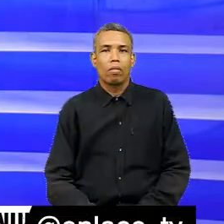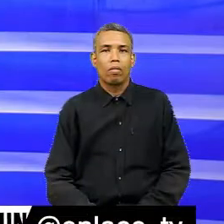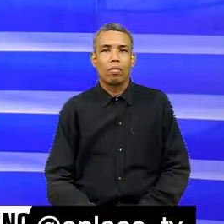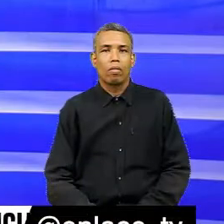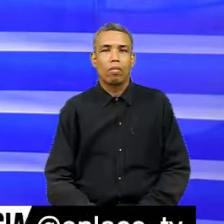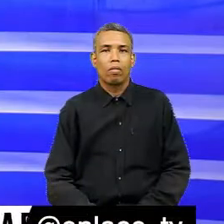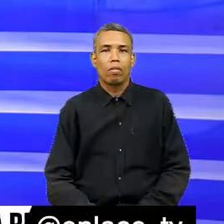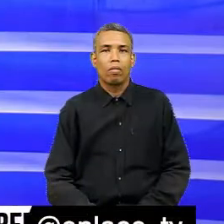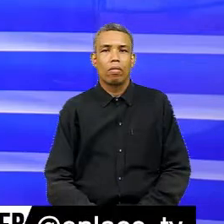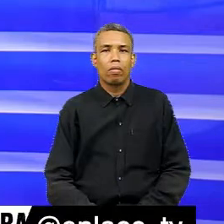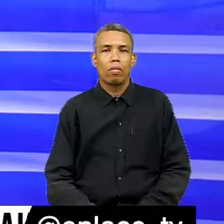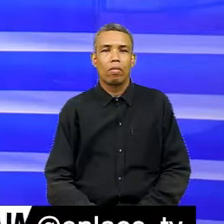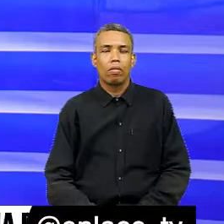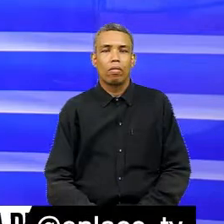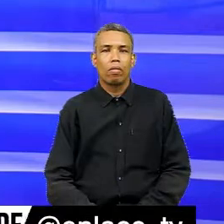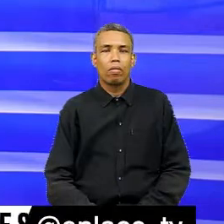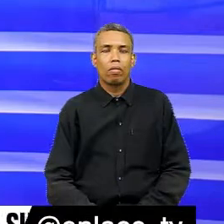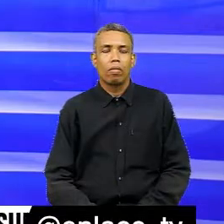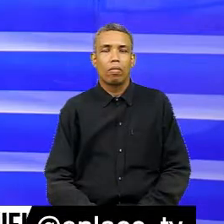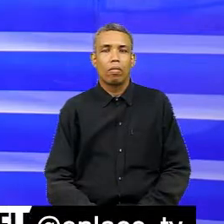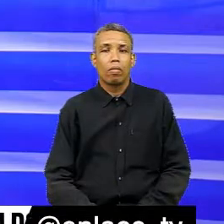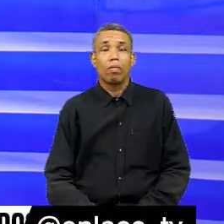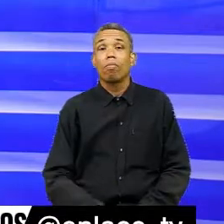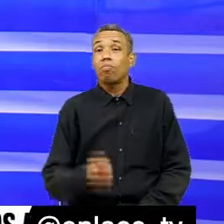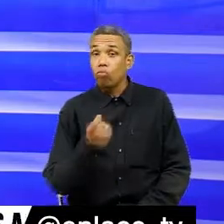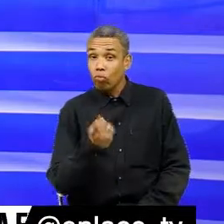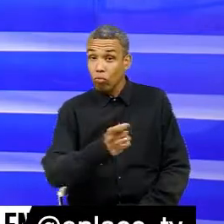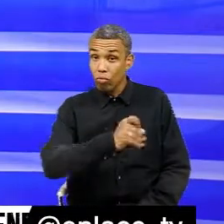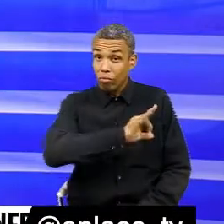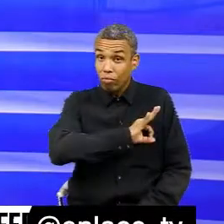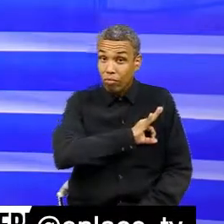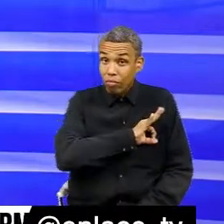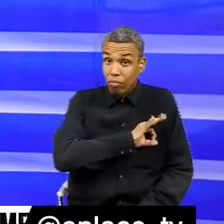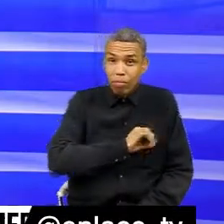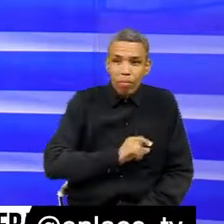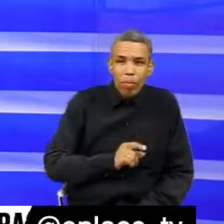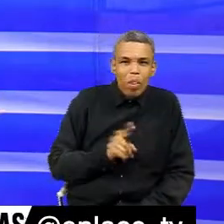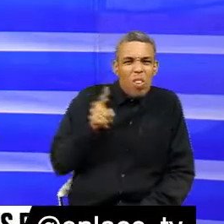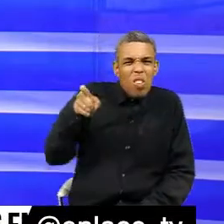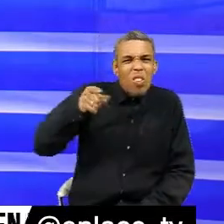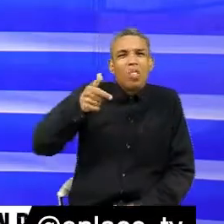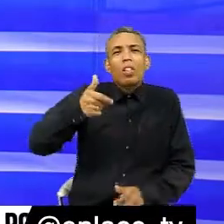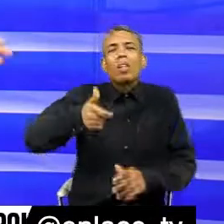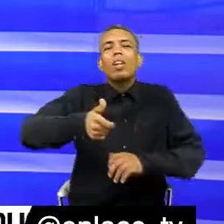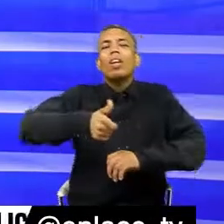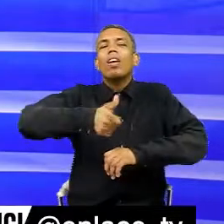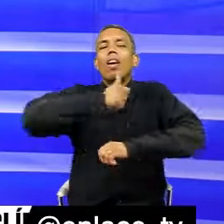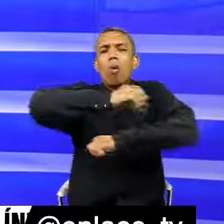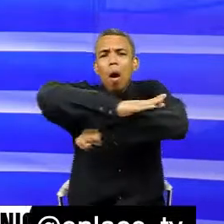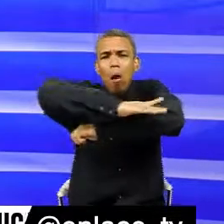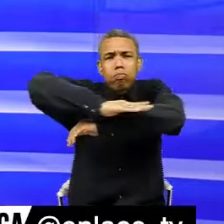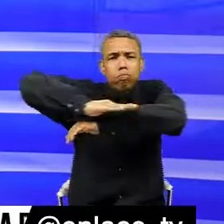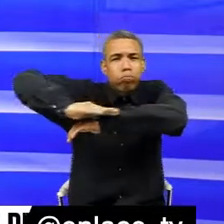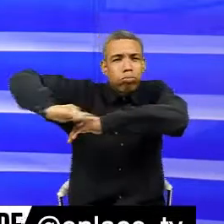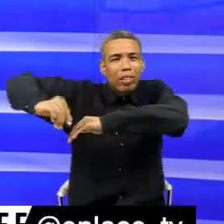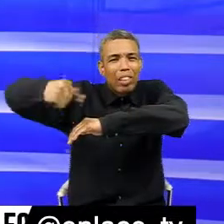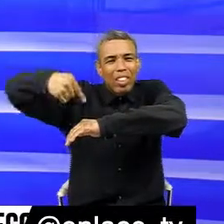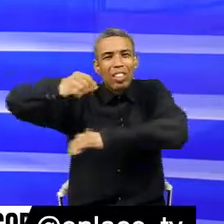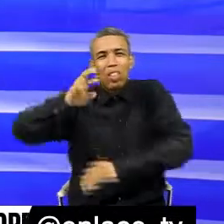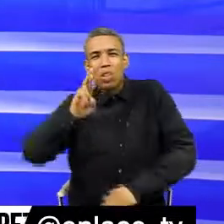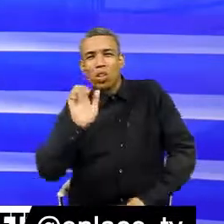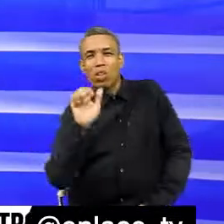Les cuento que este sábado en el sector de La Rampa se llevará a cabo el séptimo festival del Sancocho Levanta Muertos. Este evento se desarrollará en